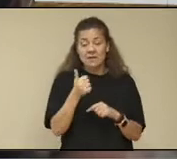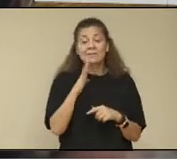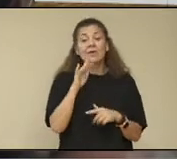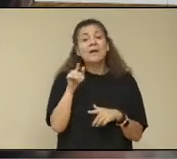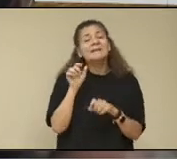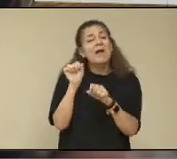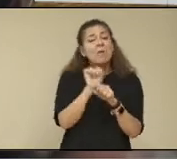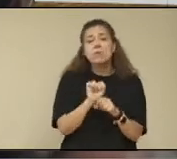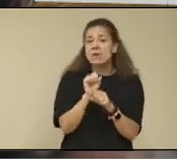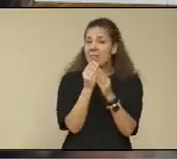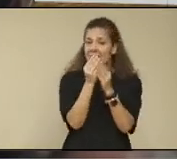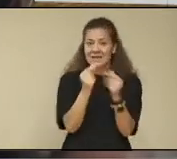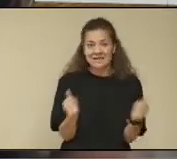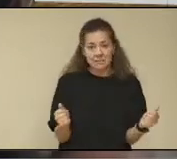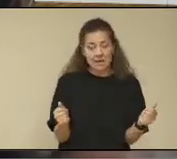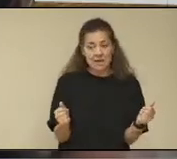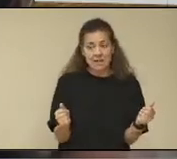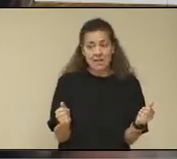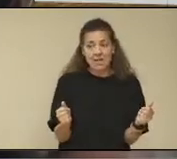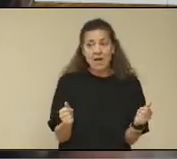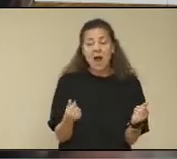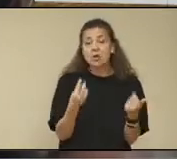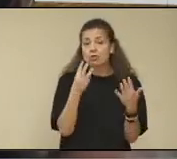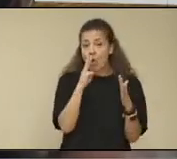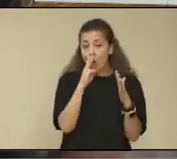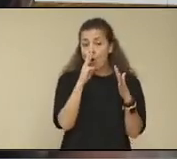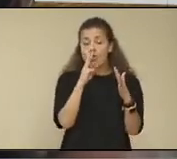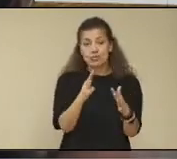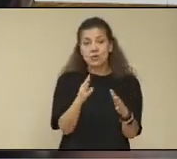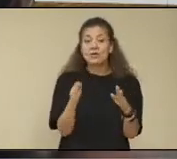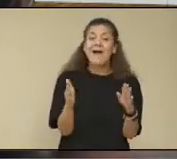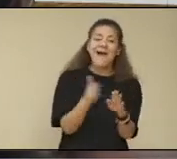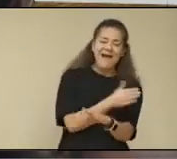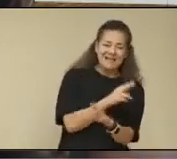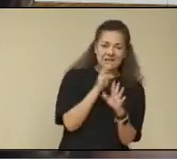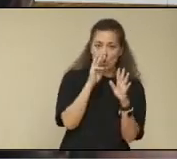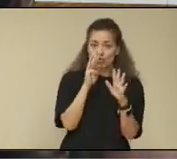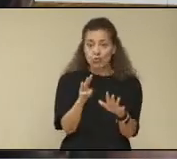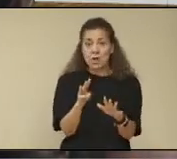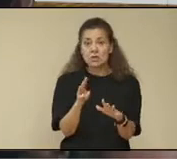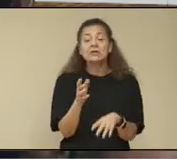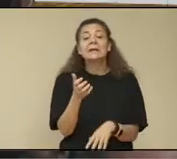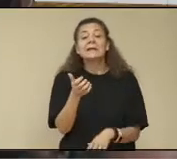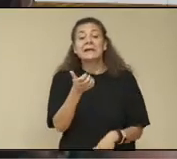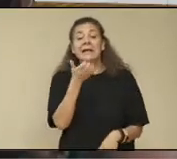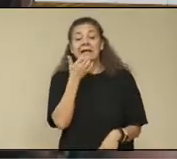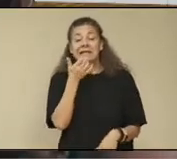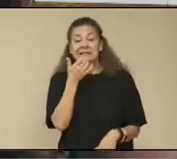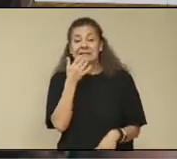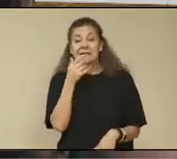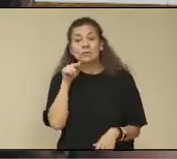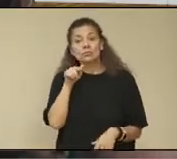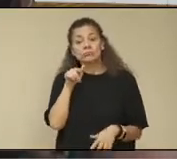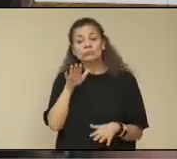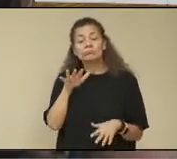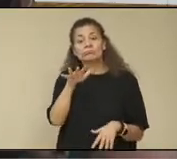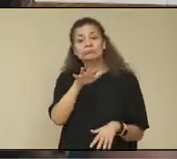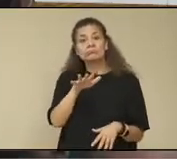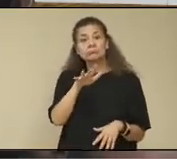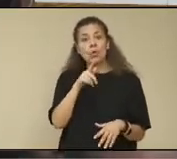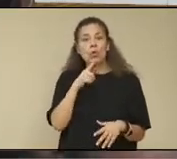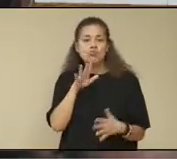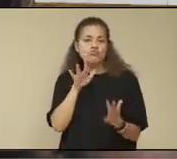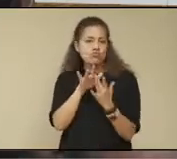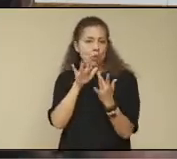inmunidad desaparece a los 8 años, antes de los 8 años, cuando la cohorte es con alta